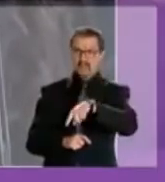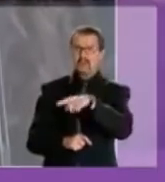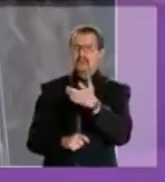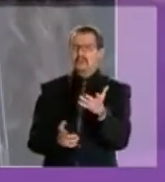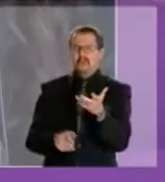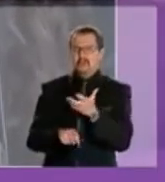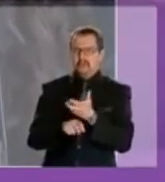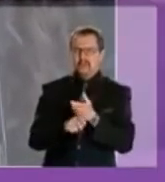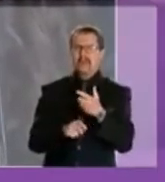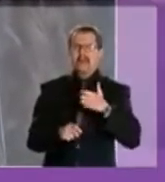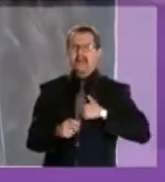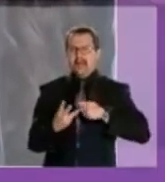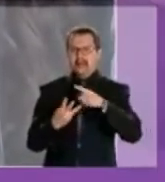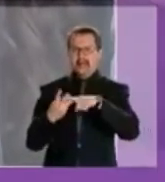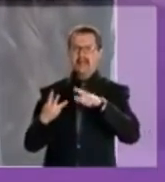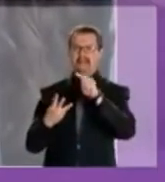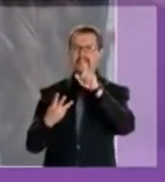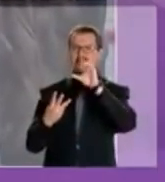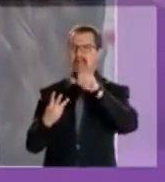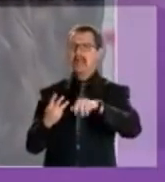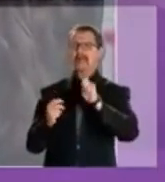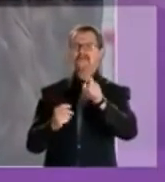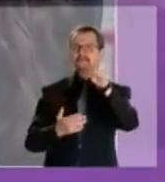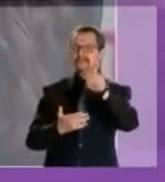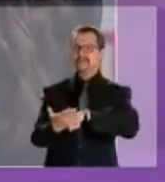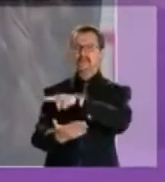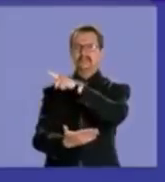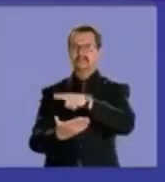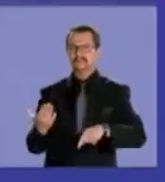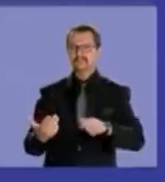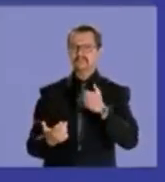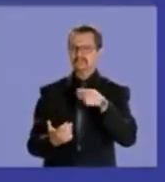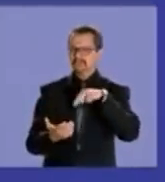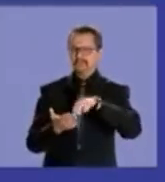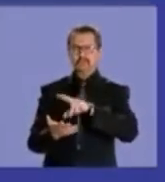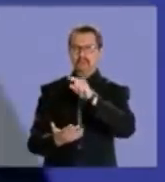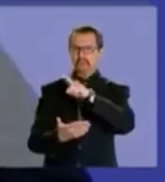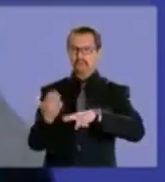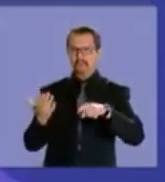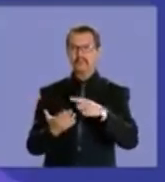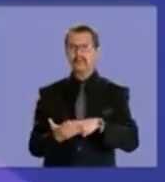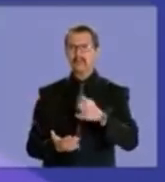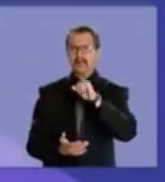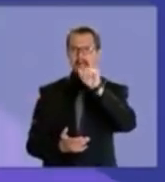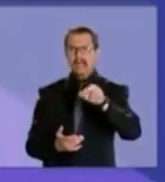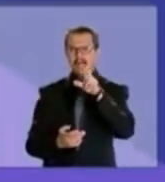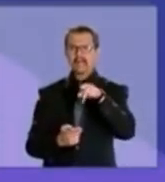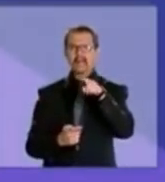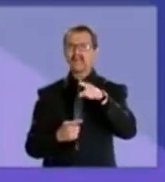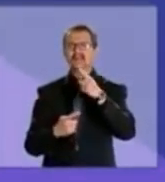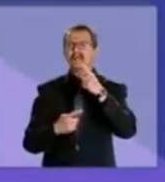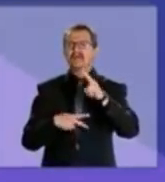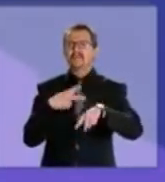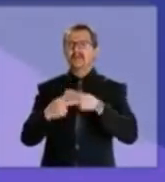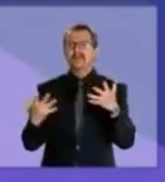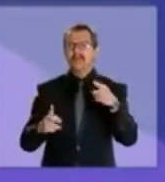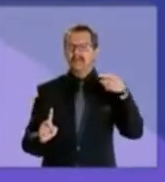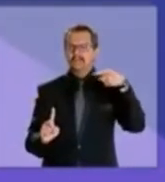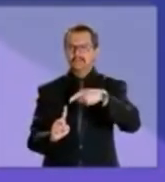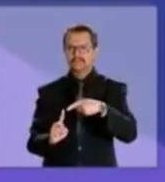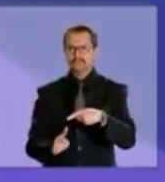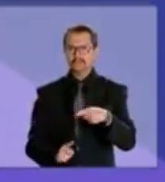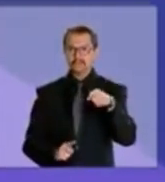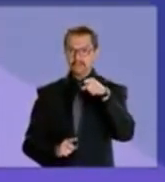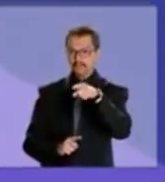sería candidato es un plan de bien que evidentemente no es totalmente suficiente el tratado de libre comercio tenemos que